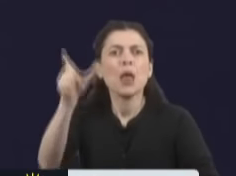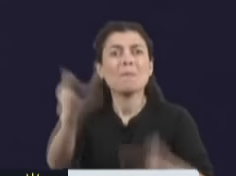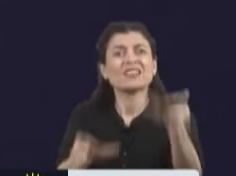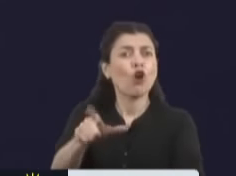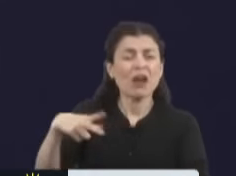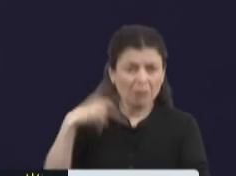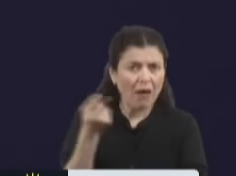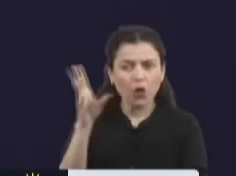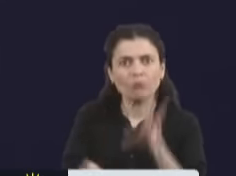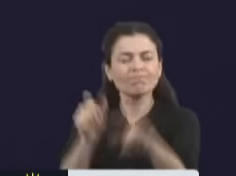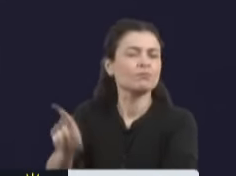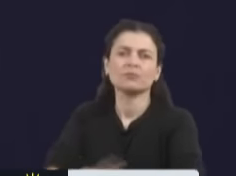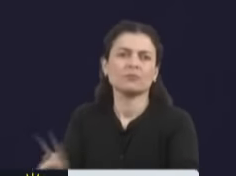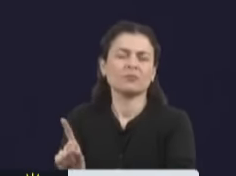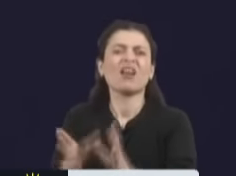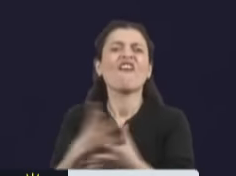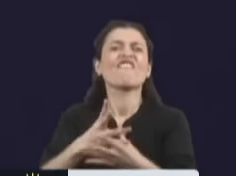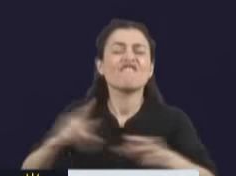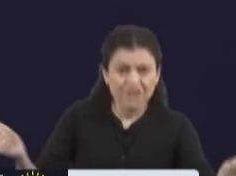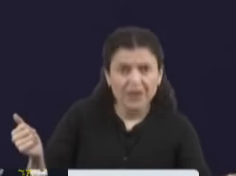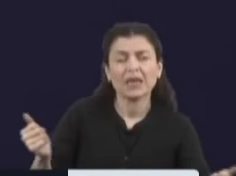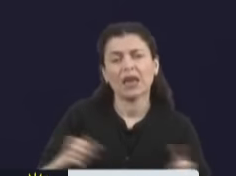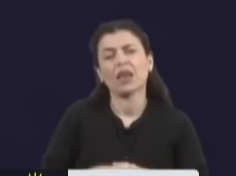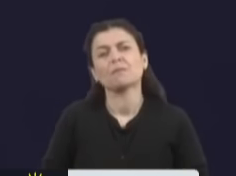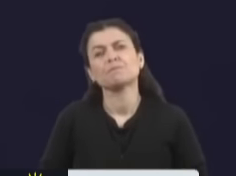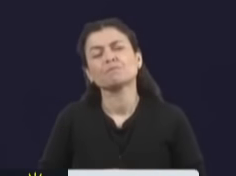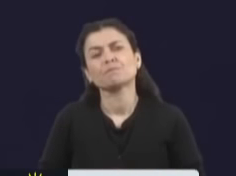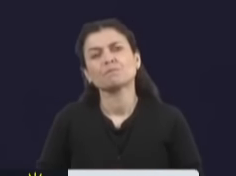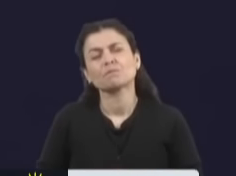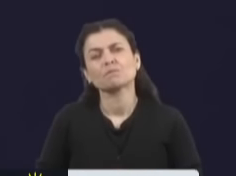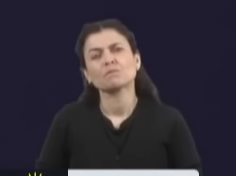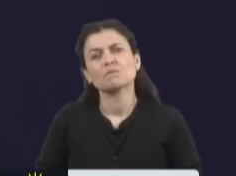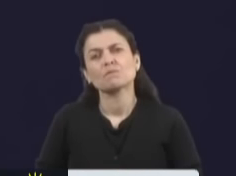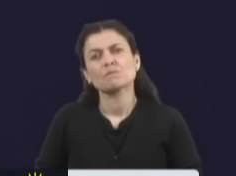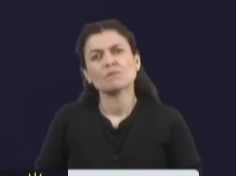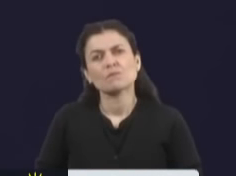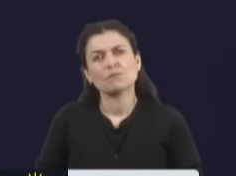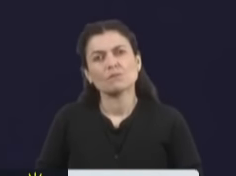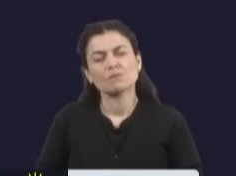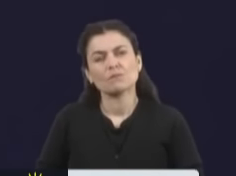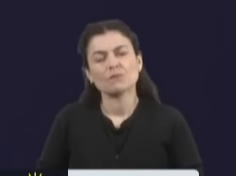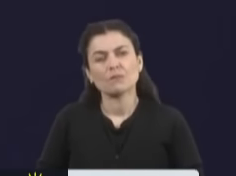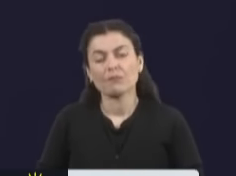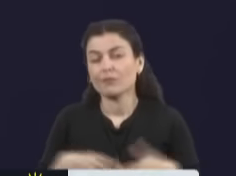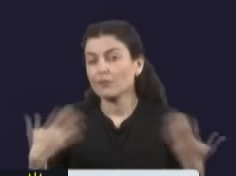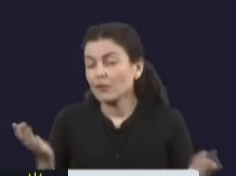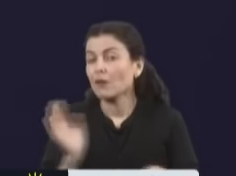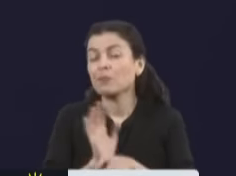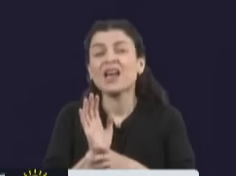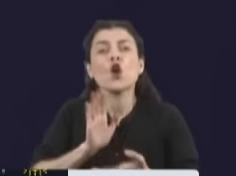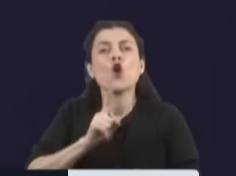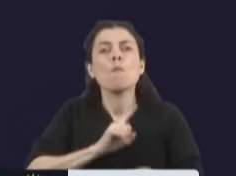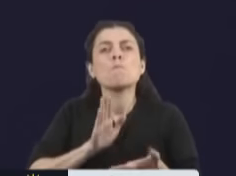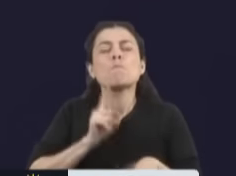en muchos casos sean viables en otras en otras latitudes e en esta Nueva Argentina como